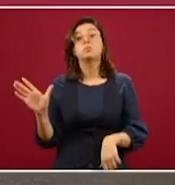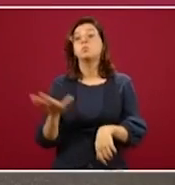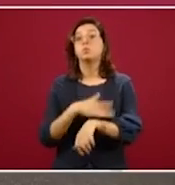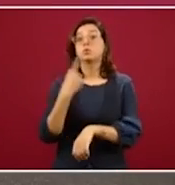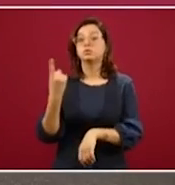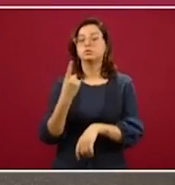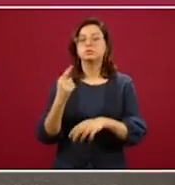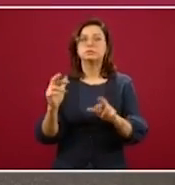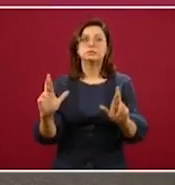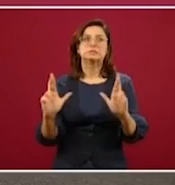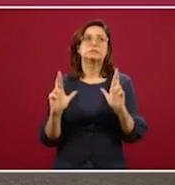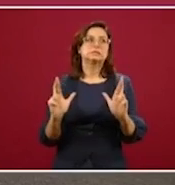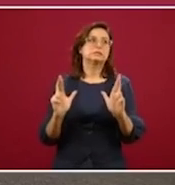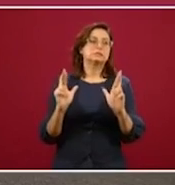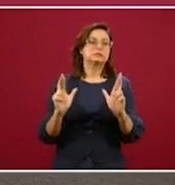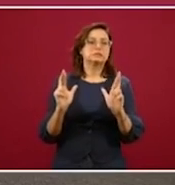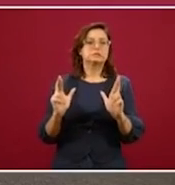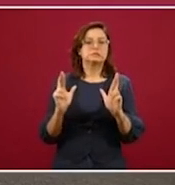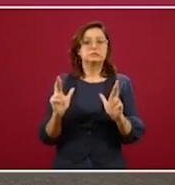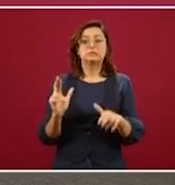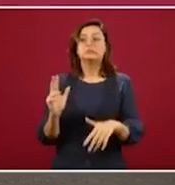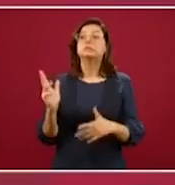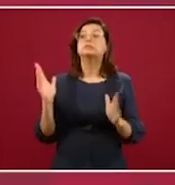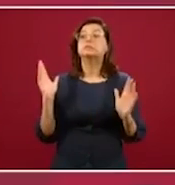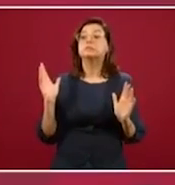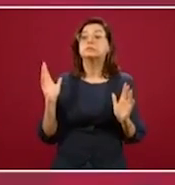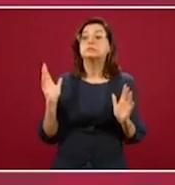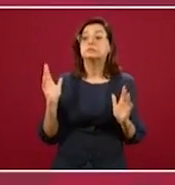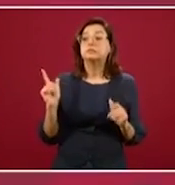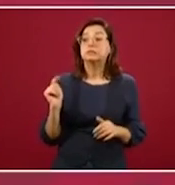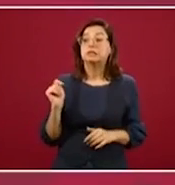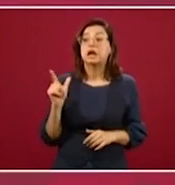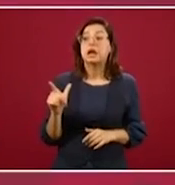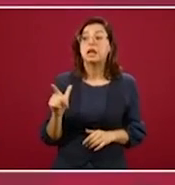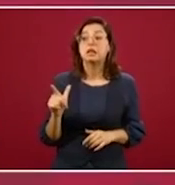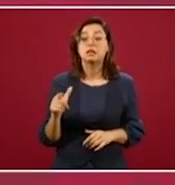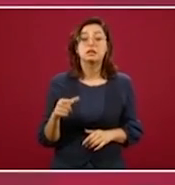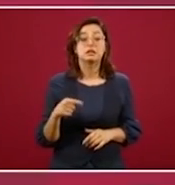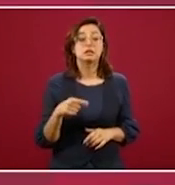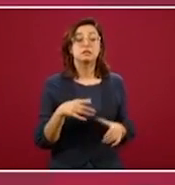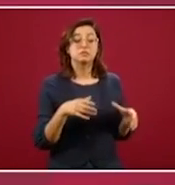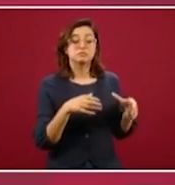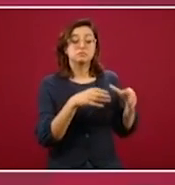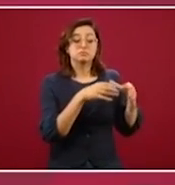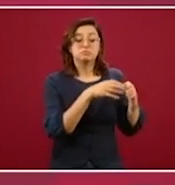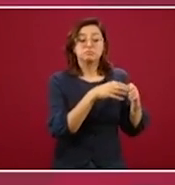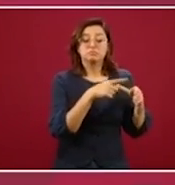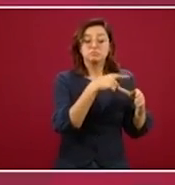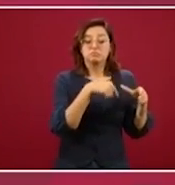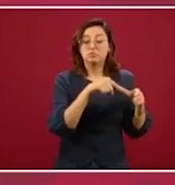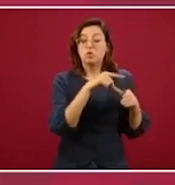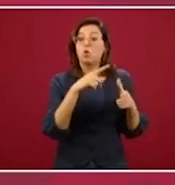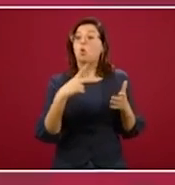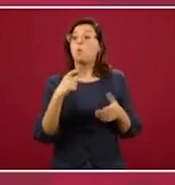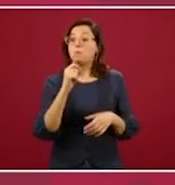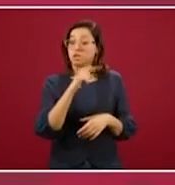toco madera. ¿Qué tal que se les haga a los conservadores que regrese